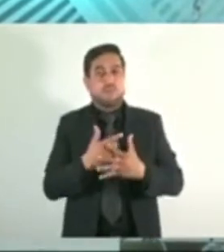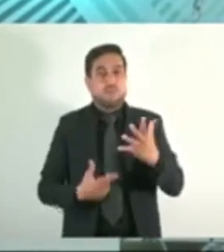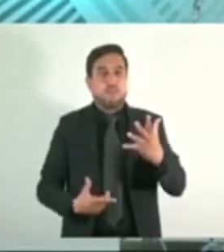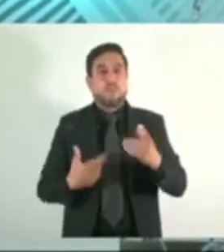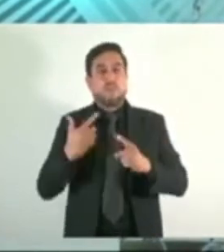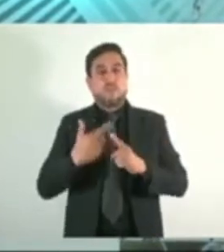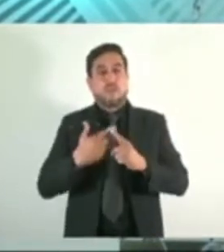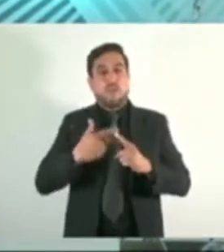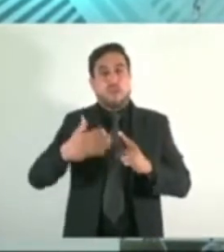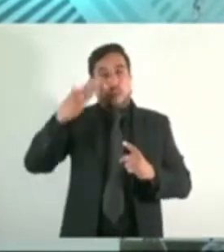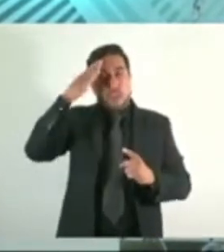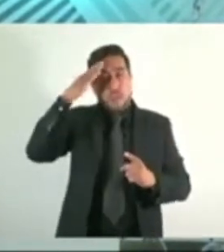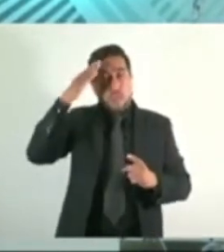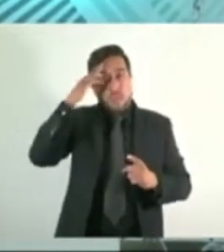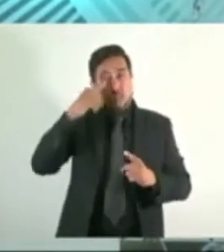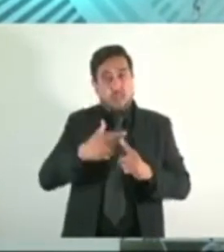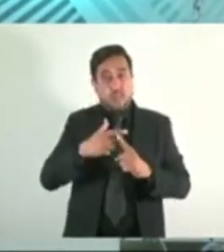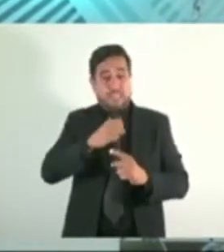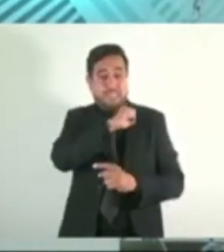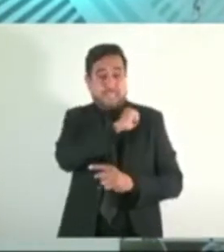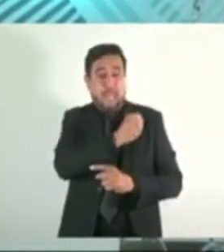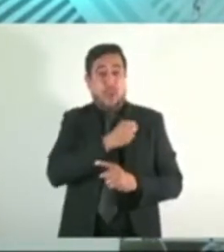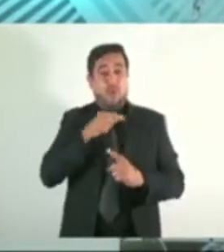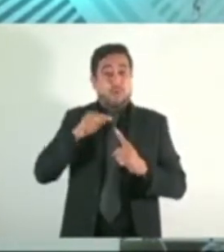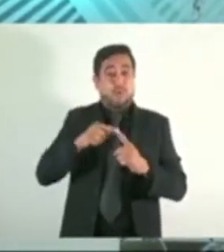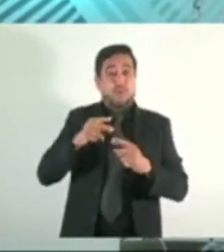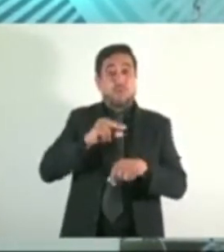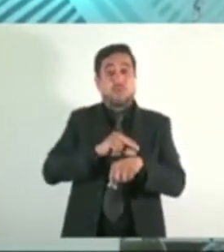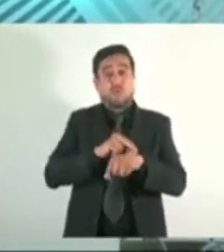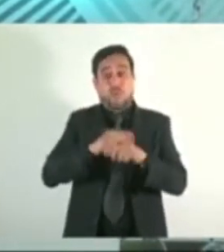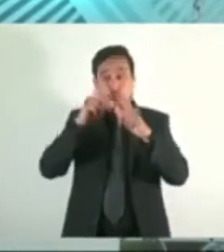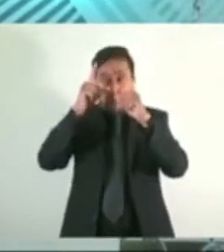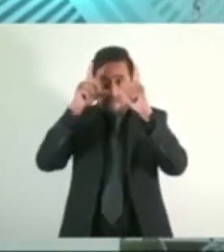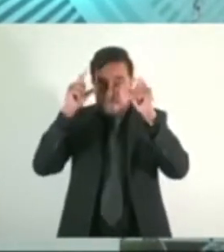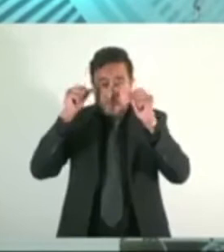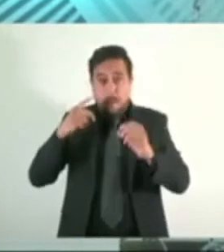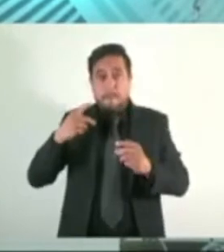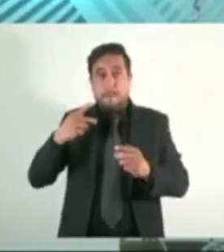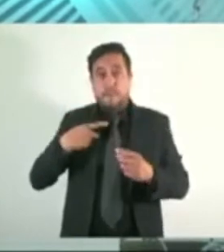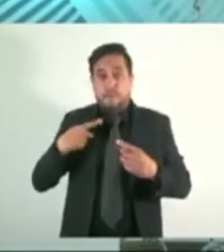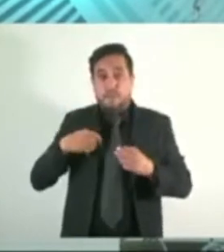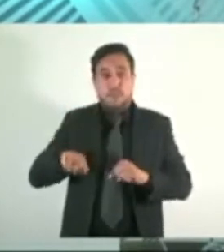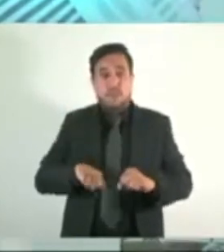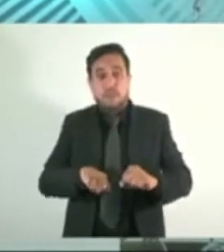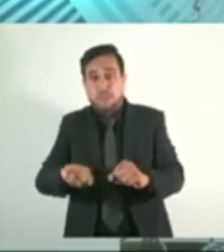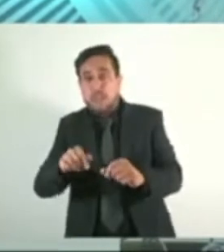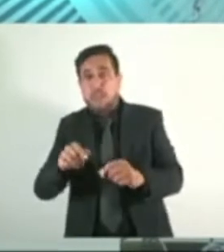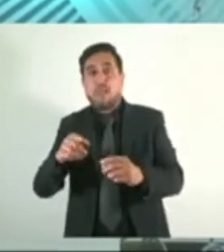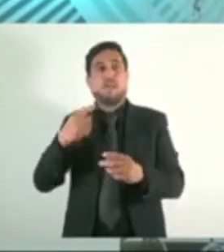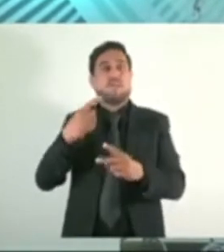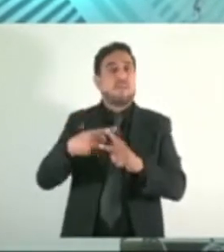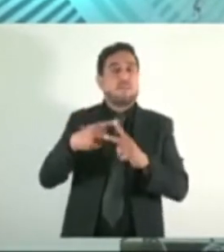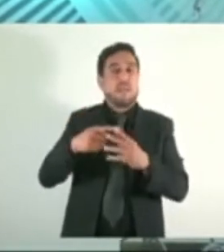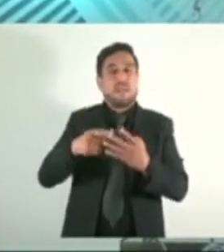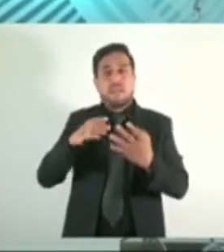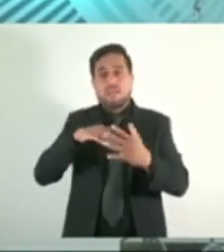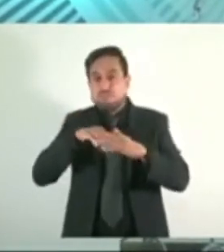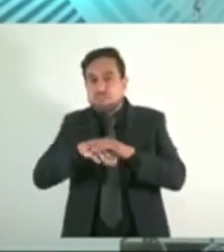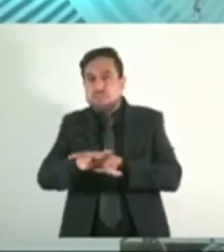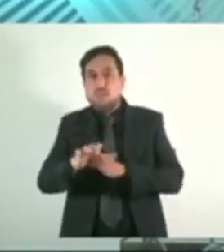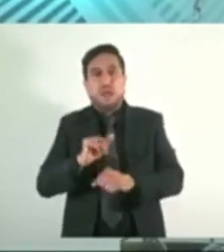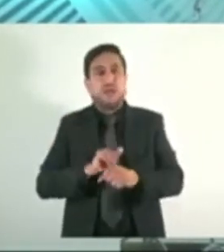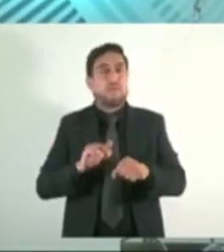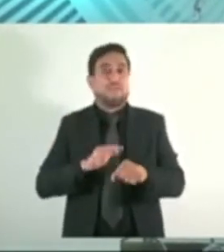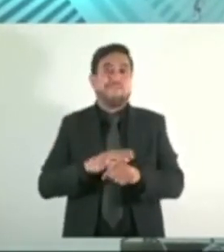al frente de la batalla del sector salud, médicos, enfermeras, internistas, camilleros, que están dando la pelea contra este